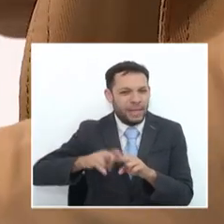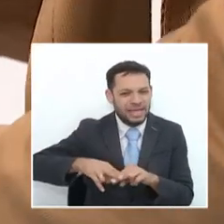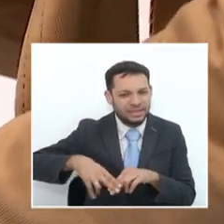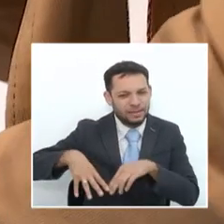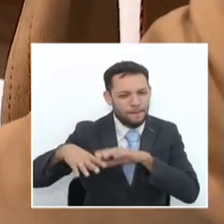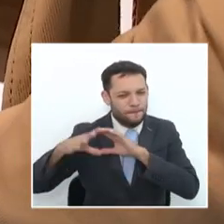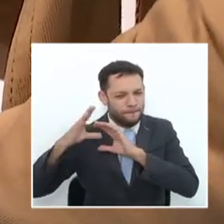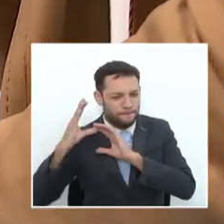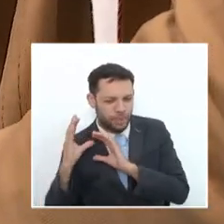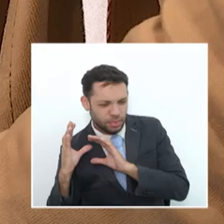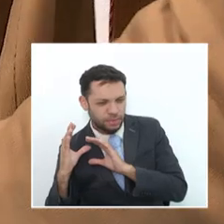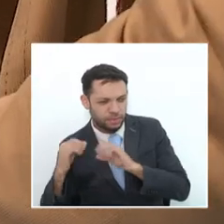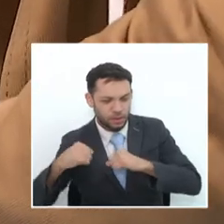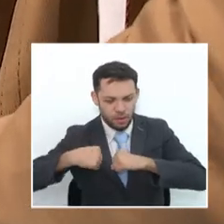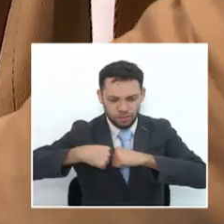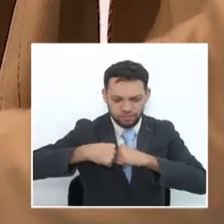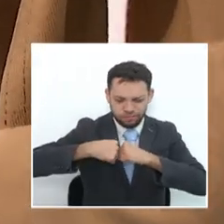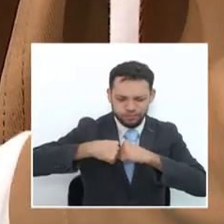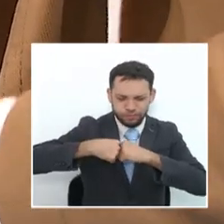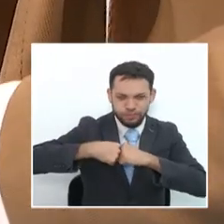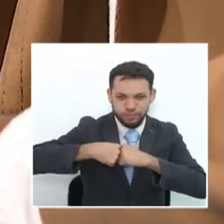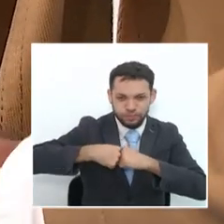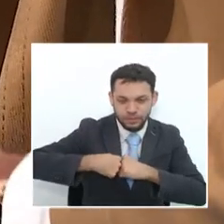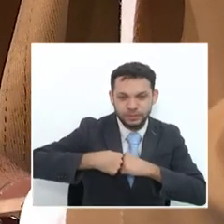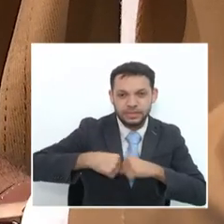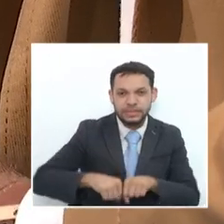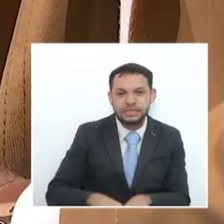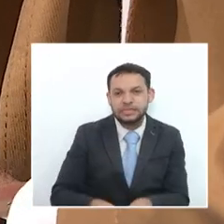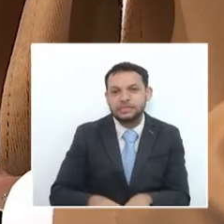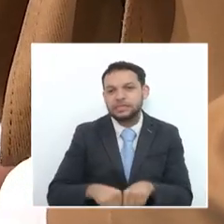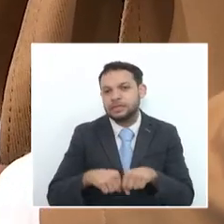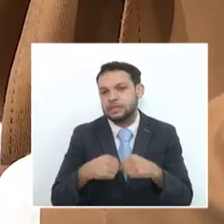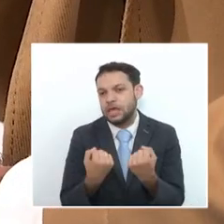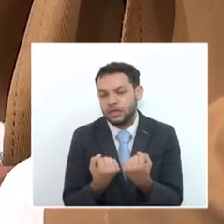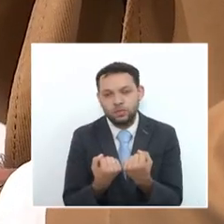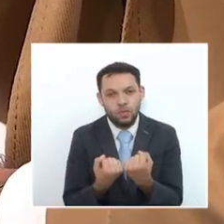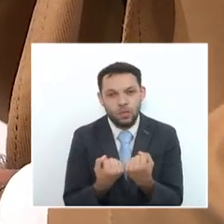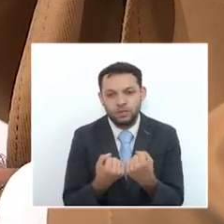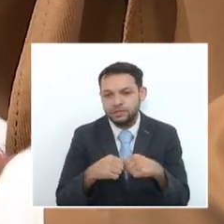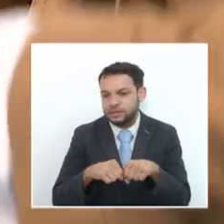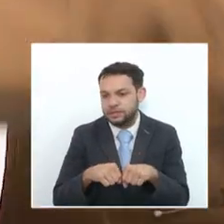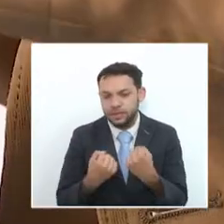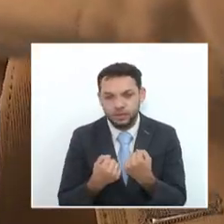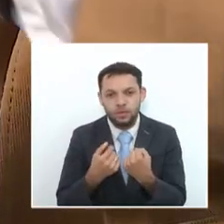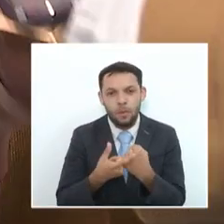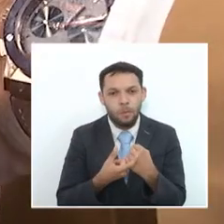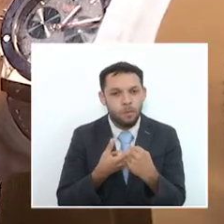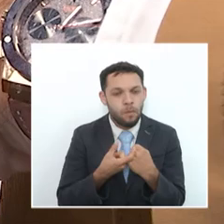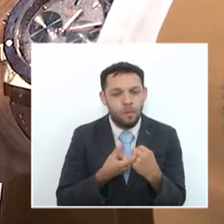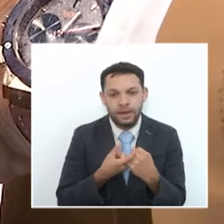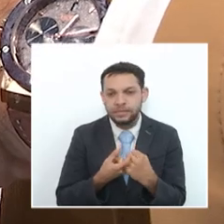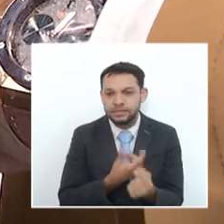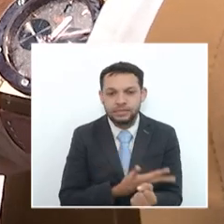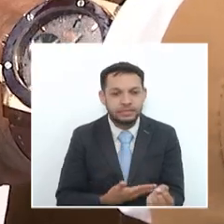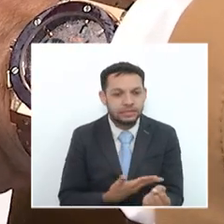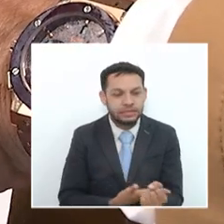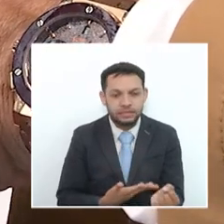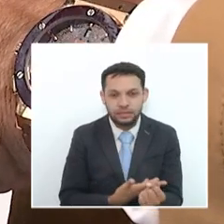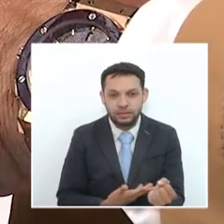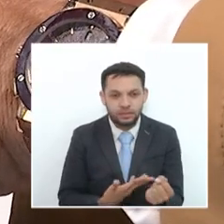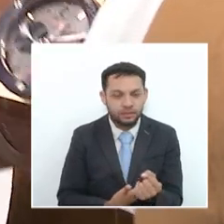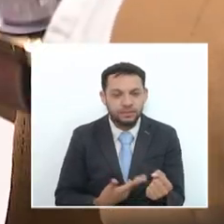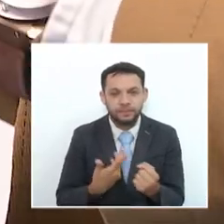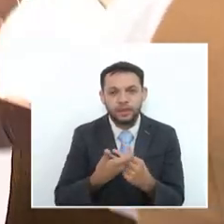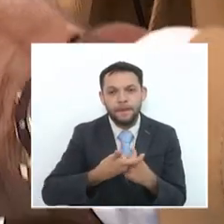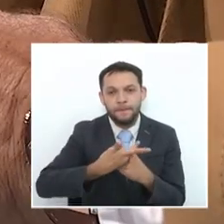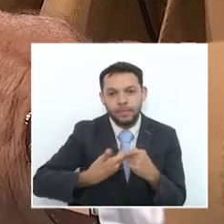y yo apachurro esto y lo apachurro, pues aquí no le entra sangre. Hagan carrizo 2 horas, párense y